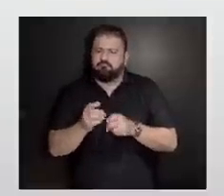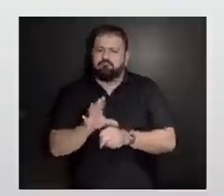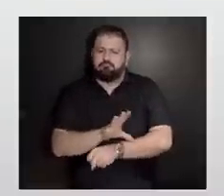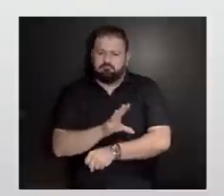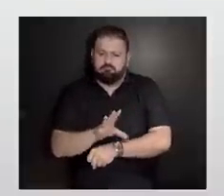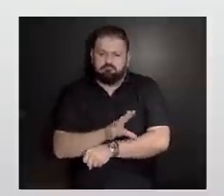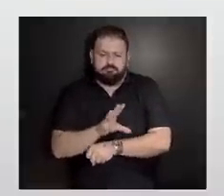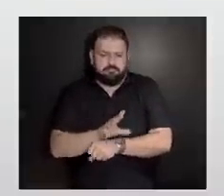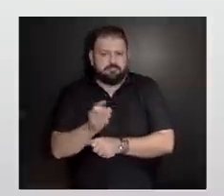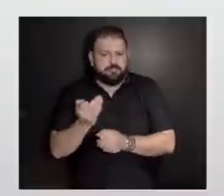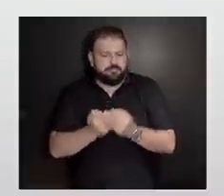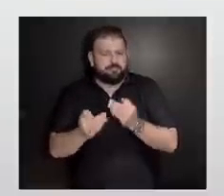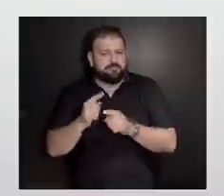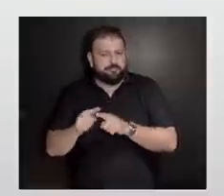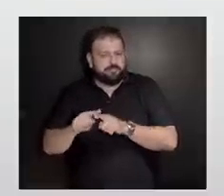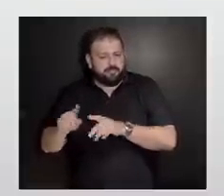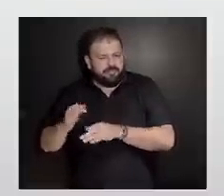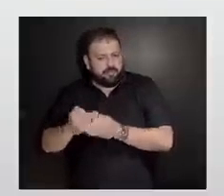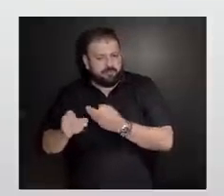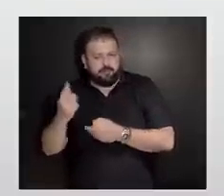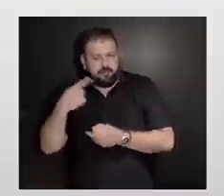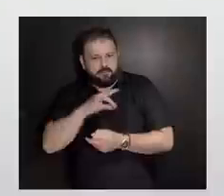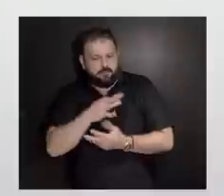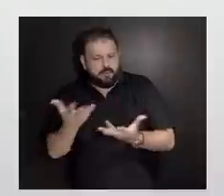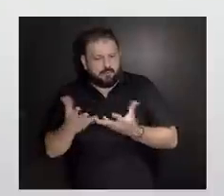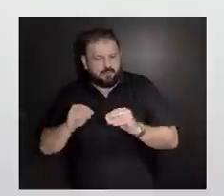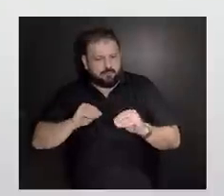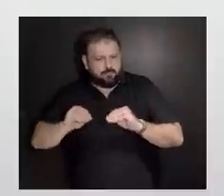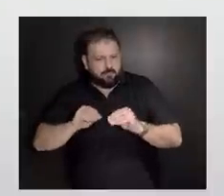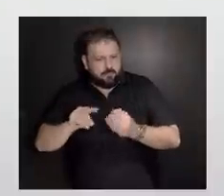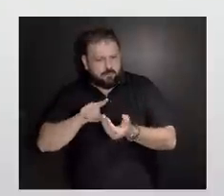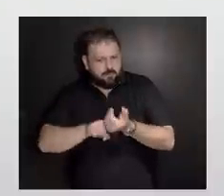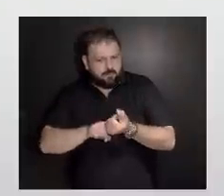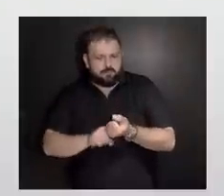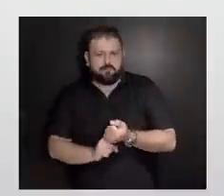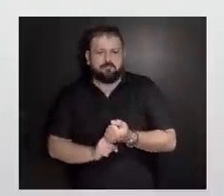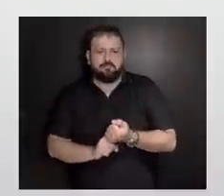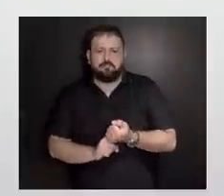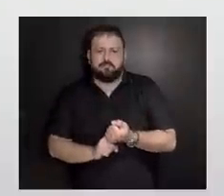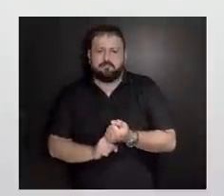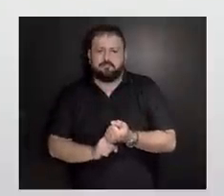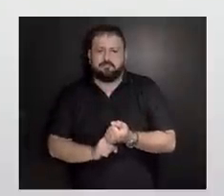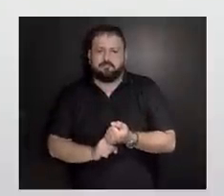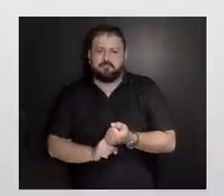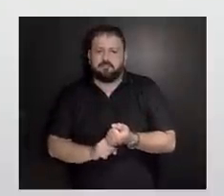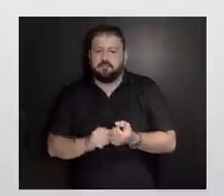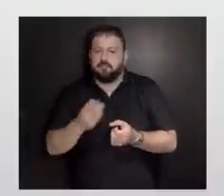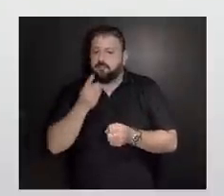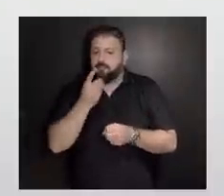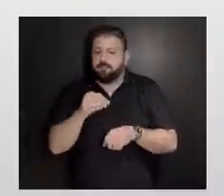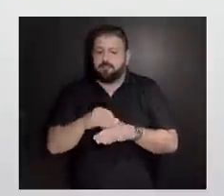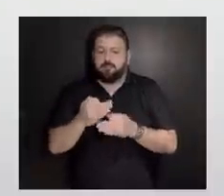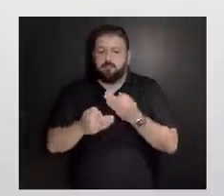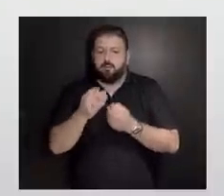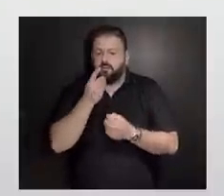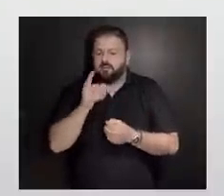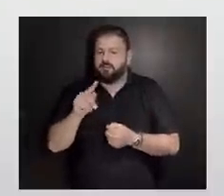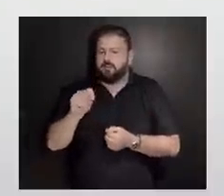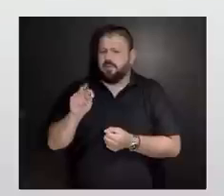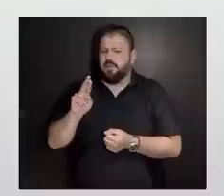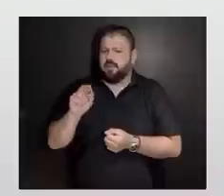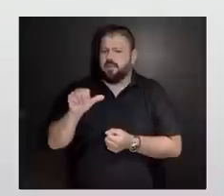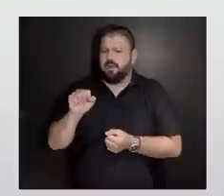de diferentes componentes para poder hacerlo. Entre ellos están los transportadores de glucosa o